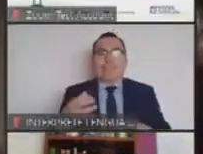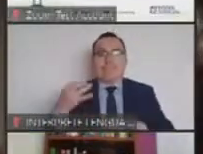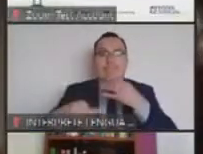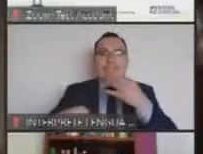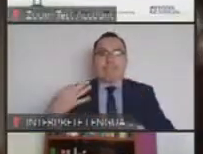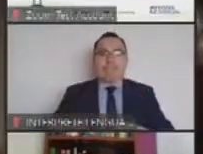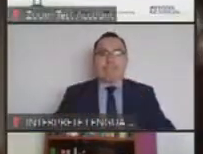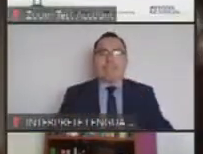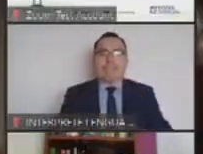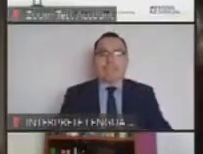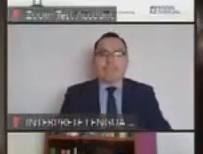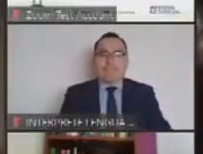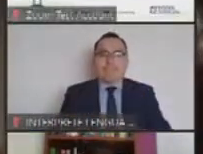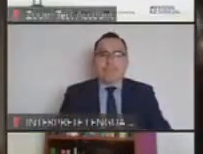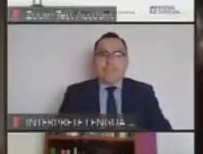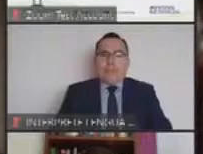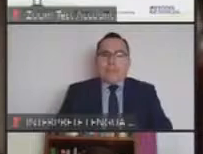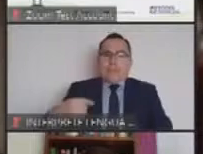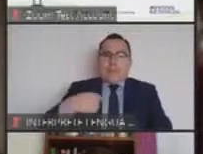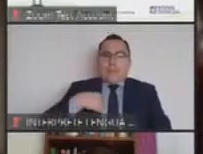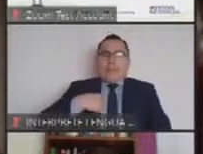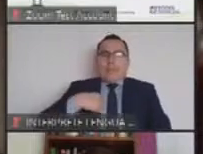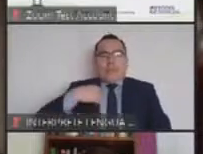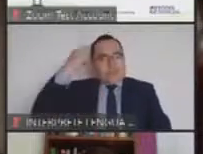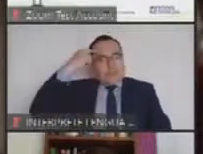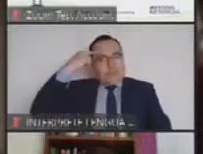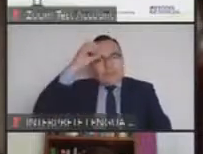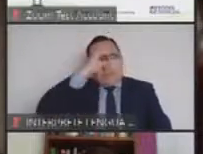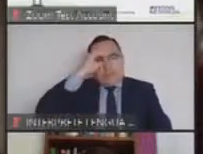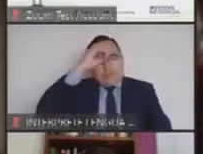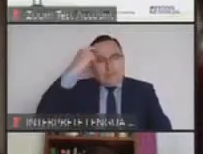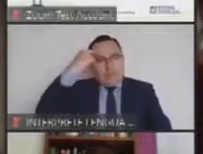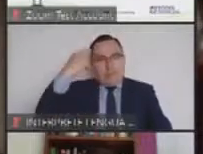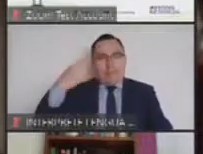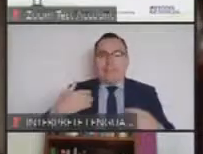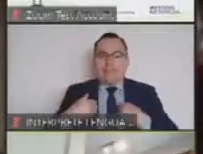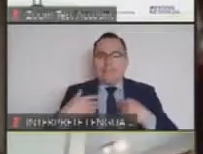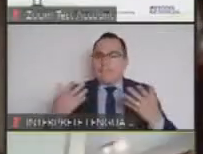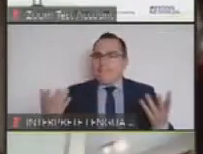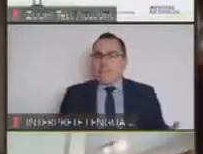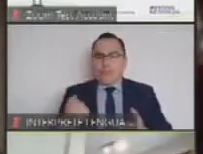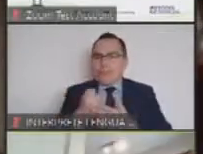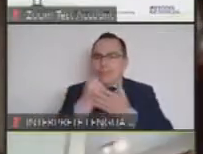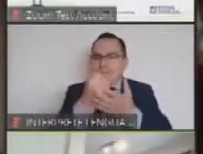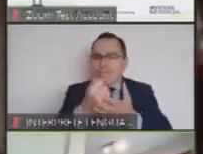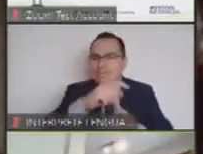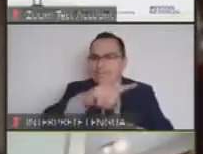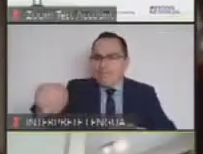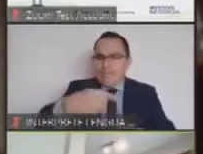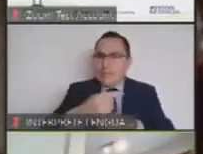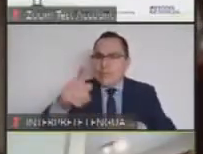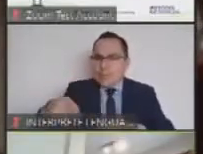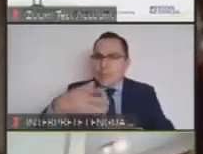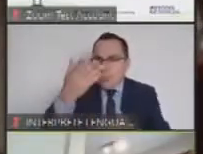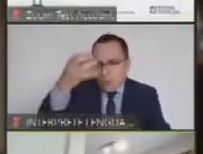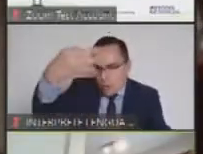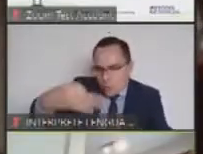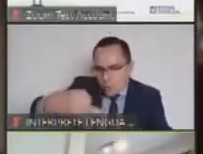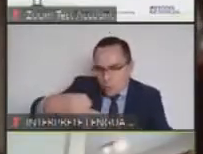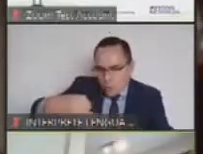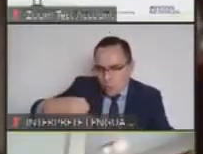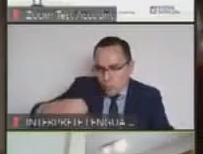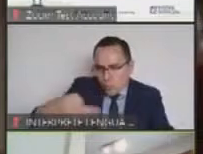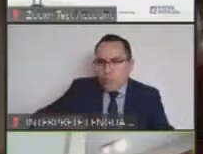Bueno, yo creo que una forma de garantizar una reacción adecuada, oportuna,